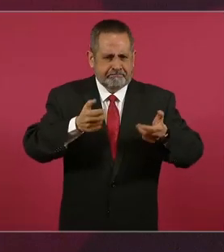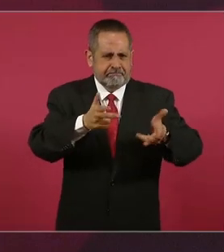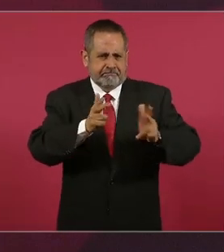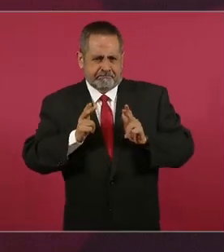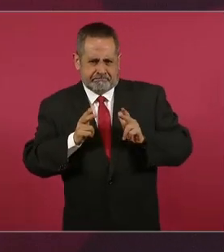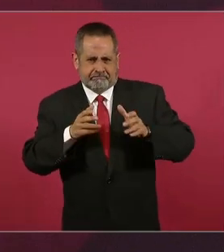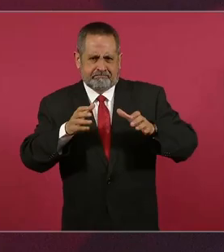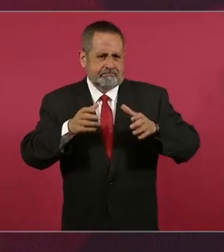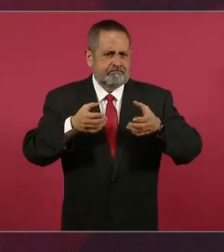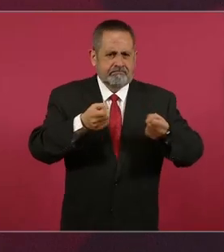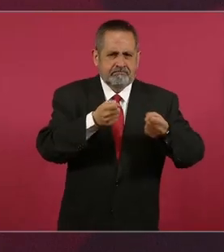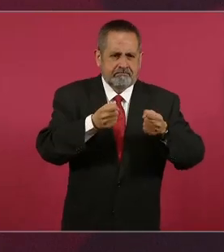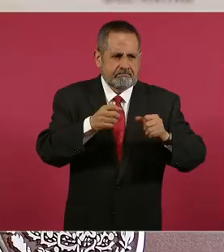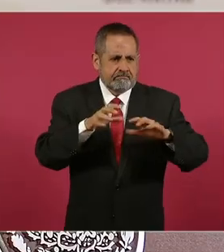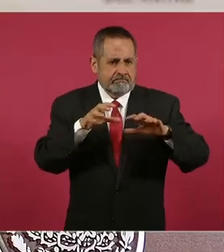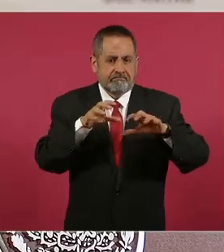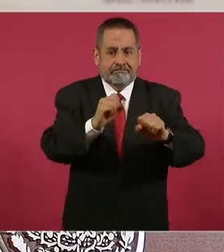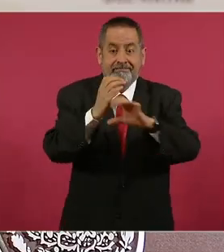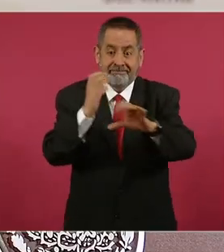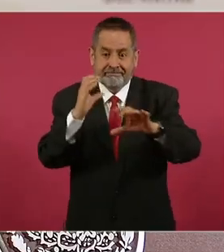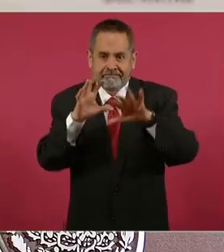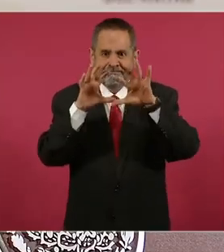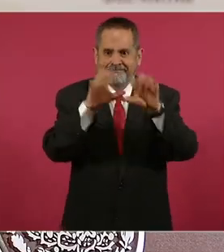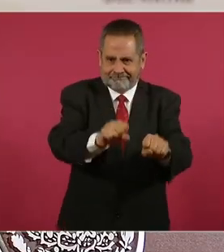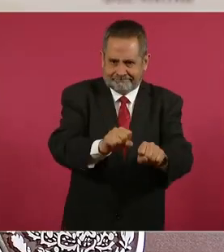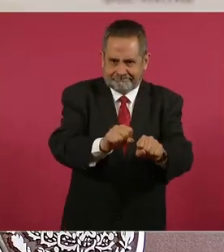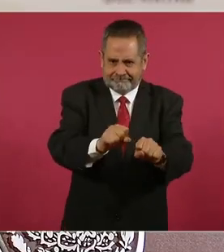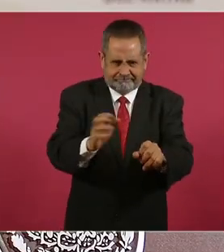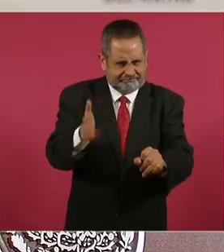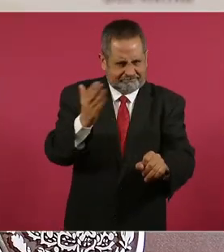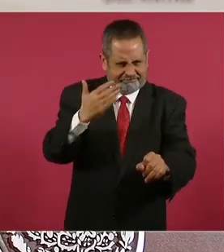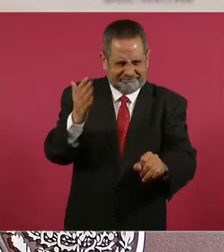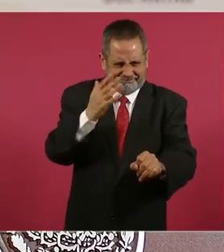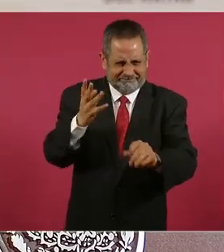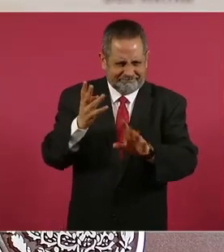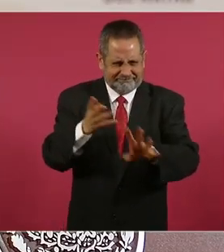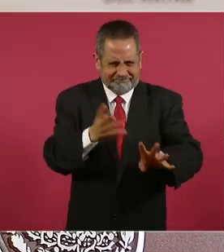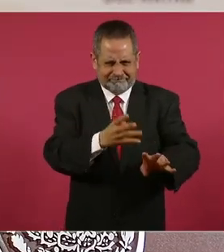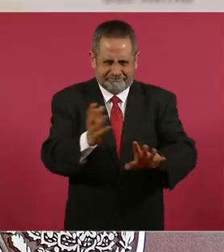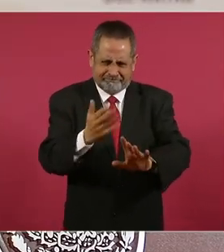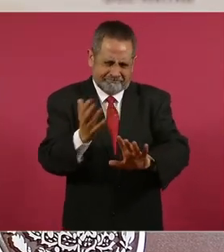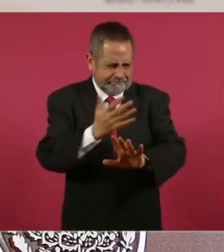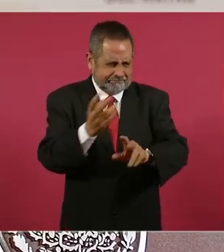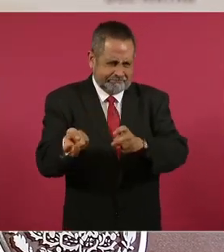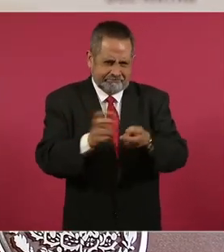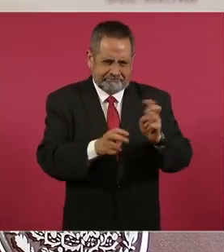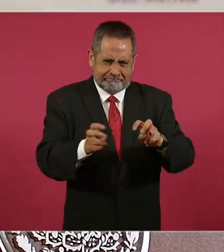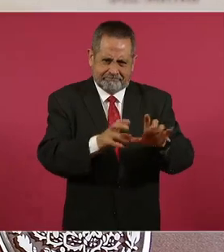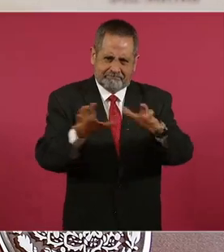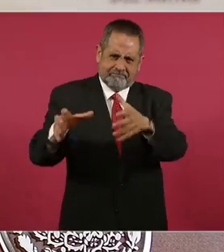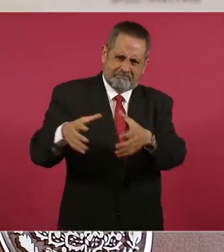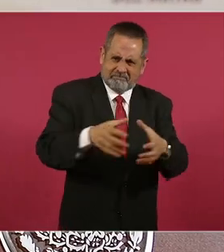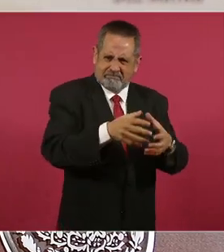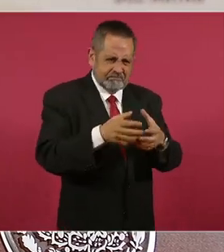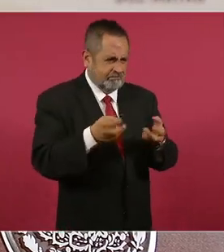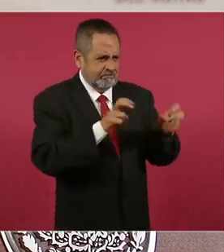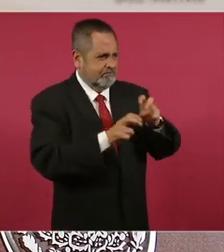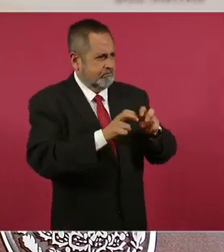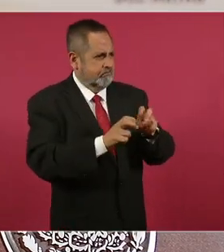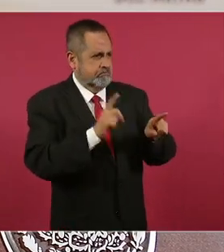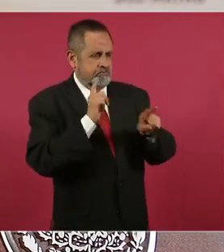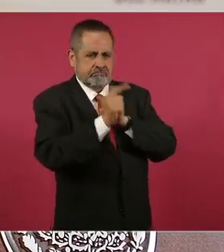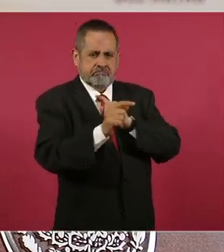detuvieron al camión y bajaron a los migrantes y los colocaron en las